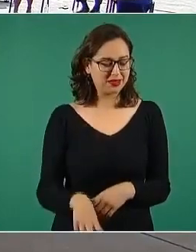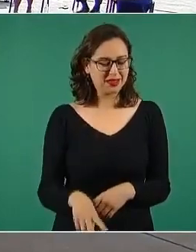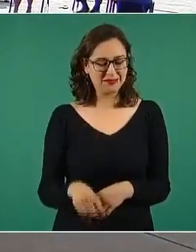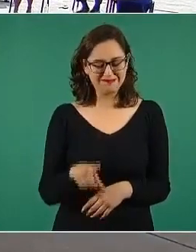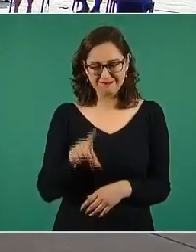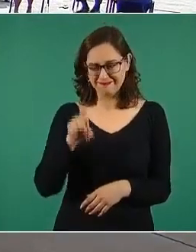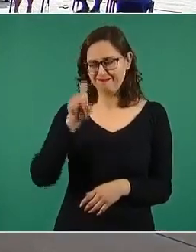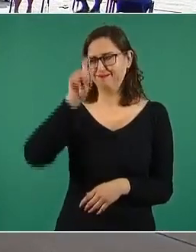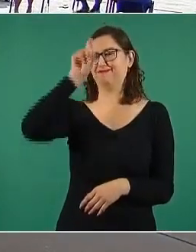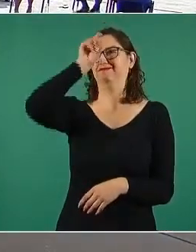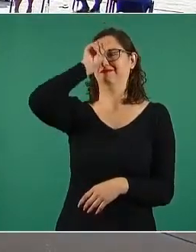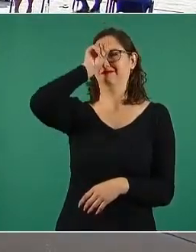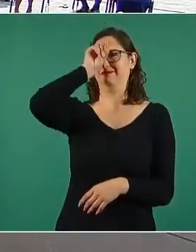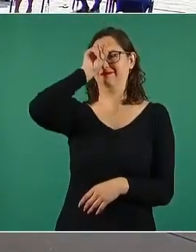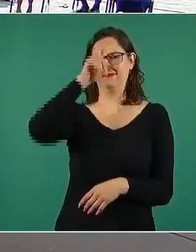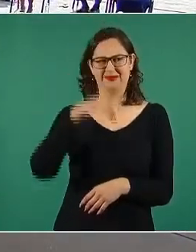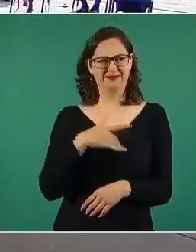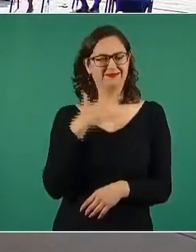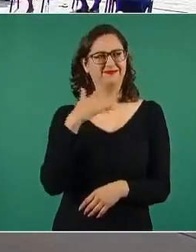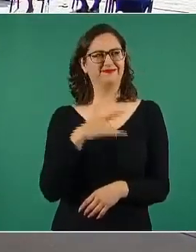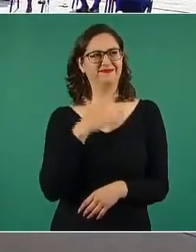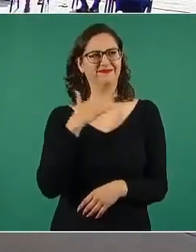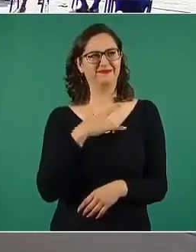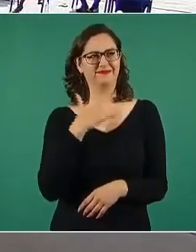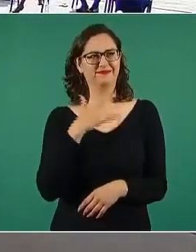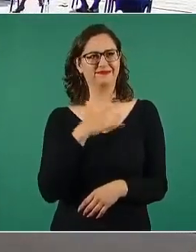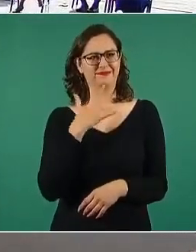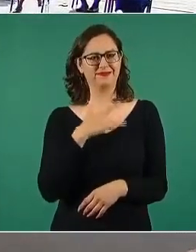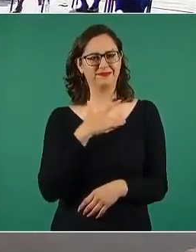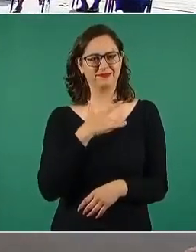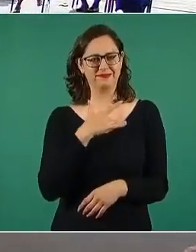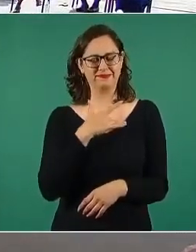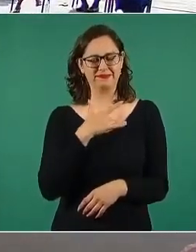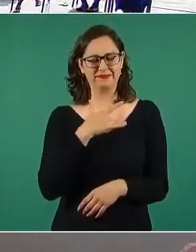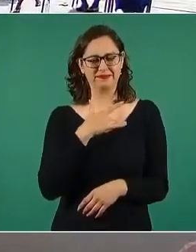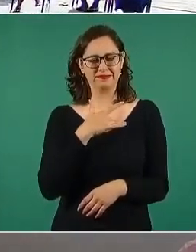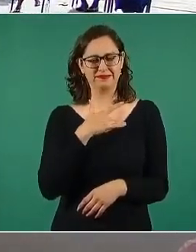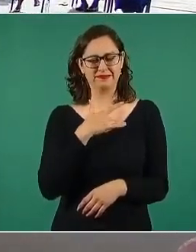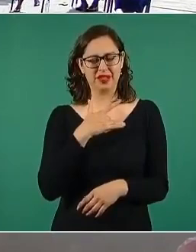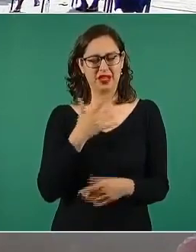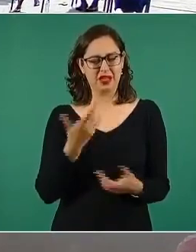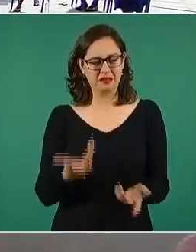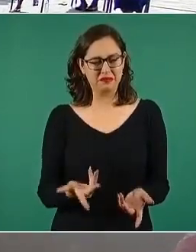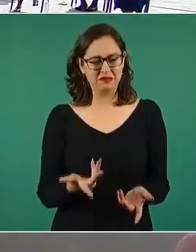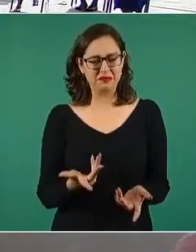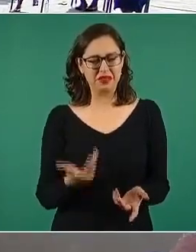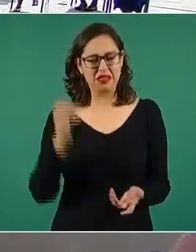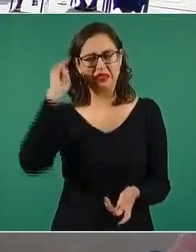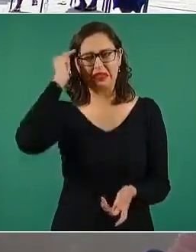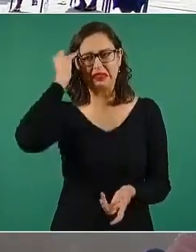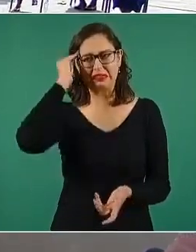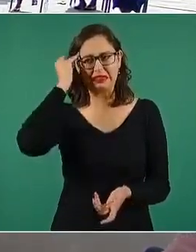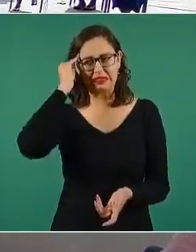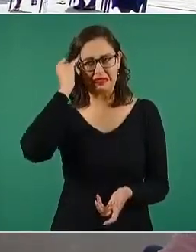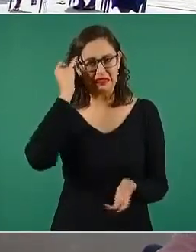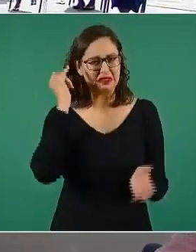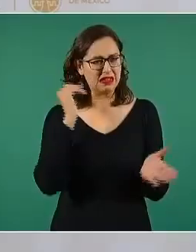obligada es si las matanzas de miles de